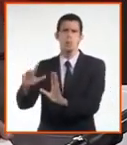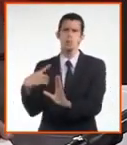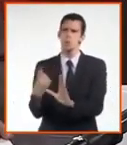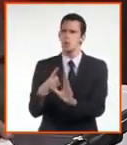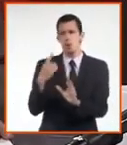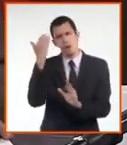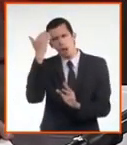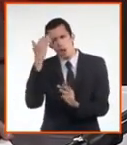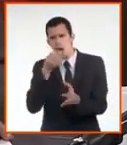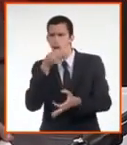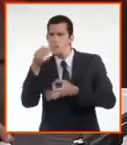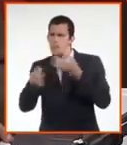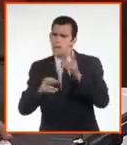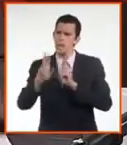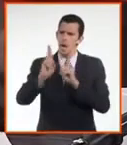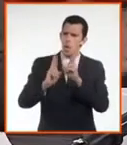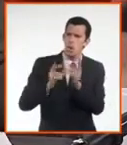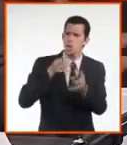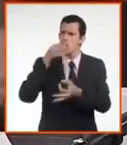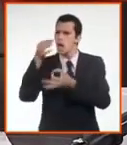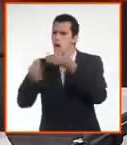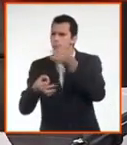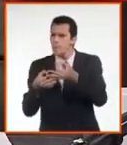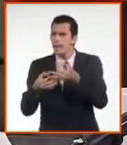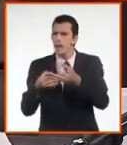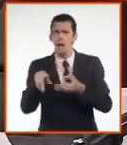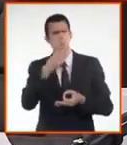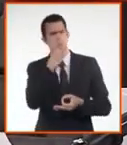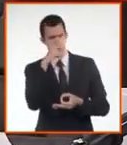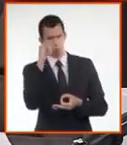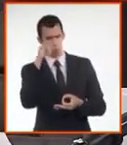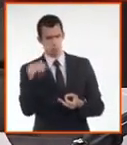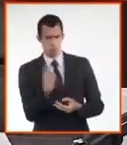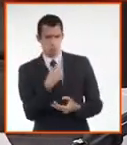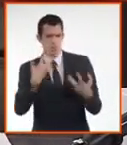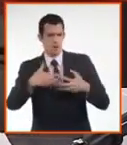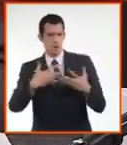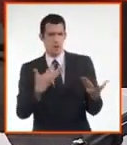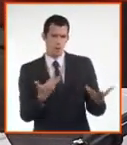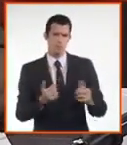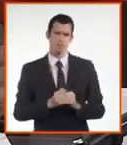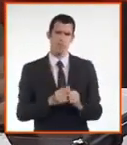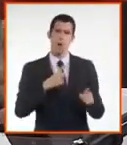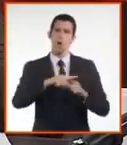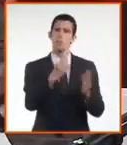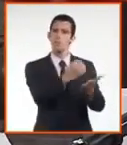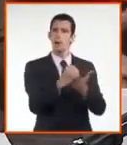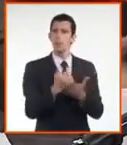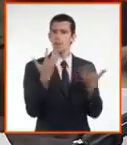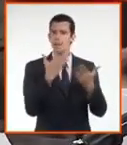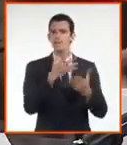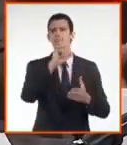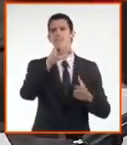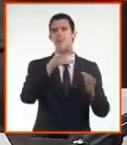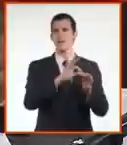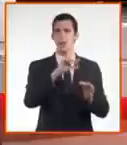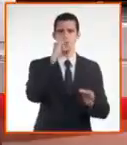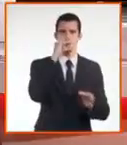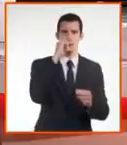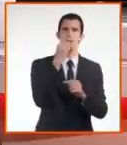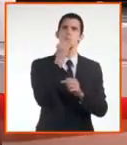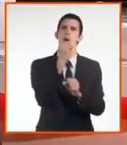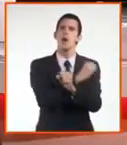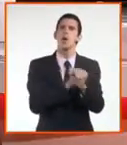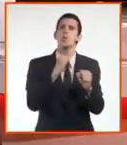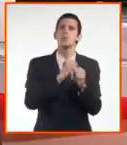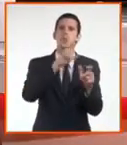que se importa pero estamos trabajando también con los compañeros del 6 jefe para utilizar el maíz transgénico que aumenta